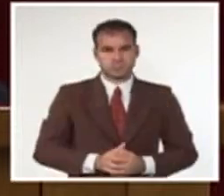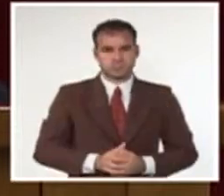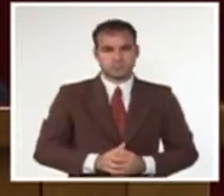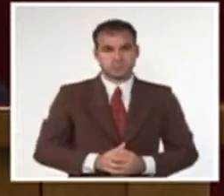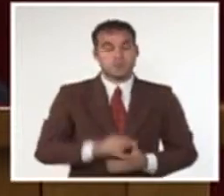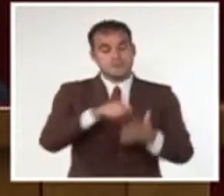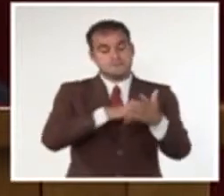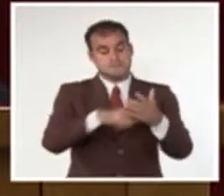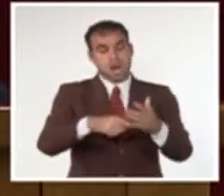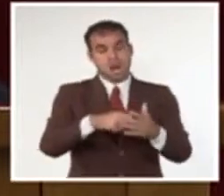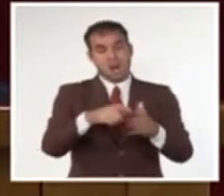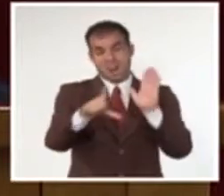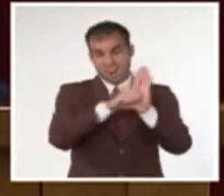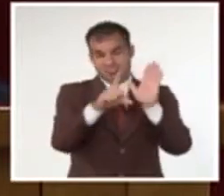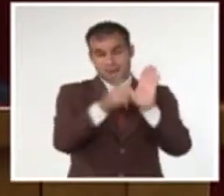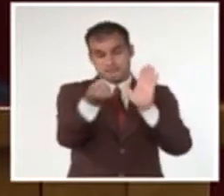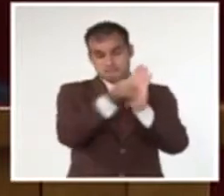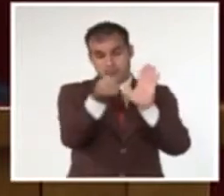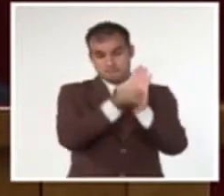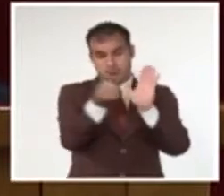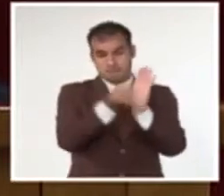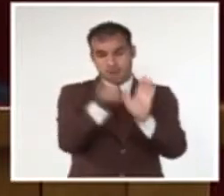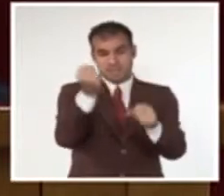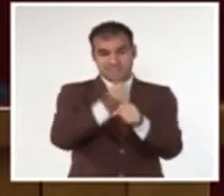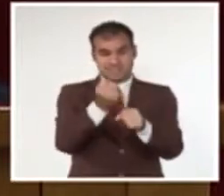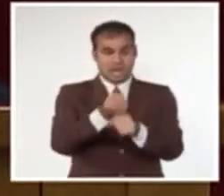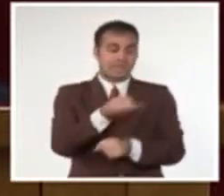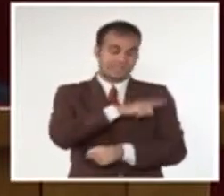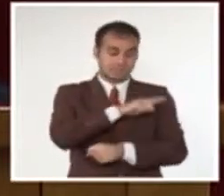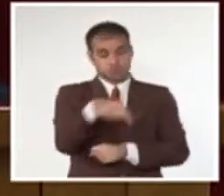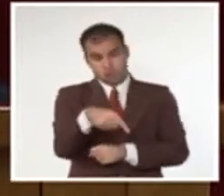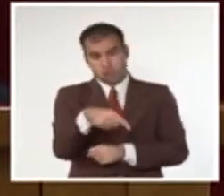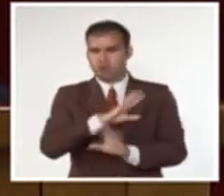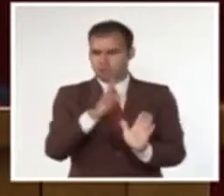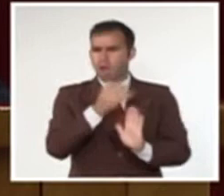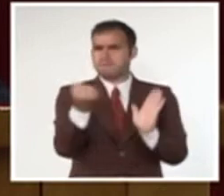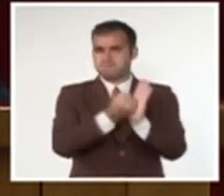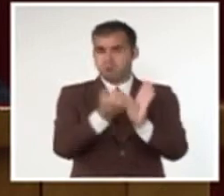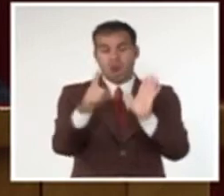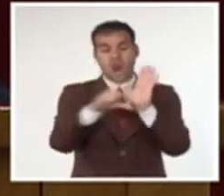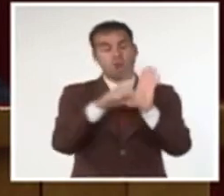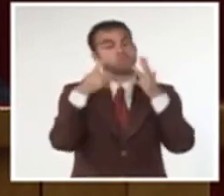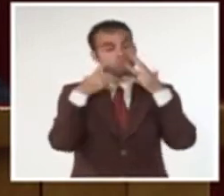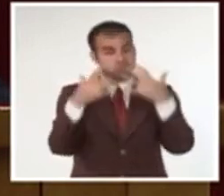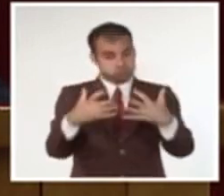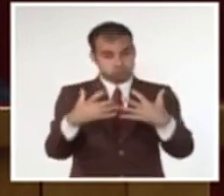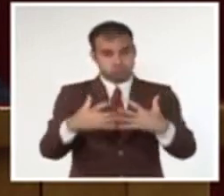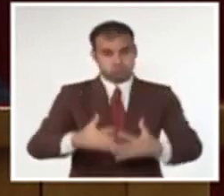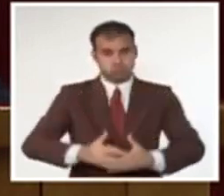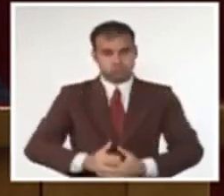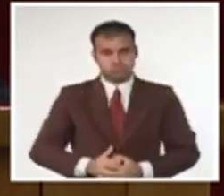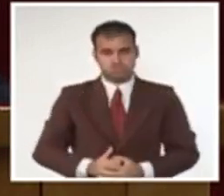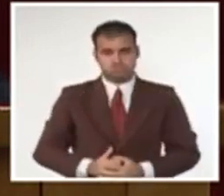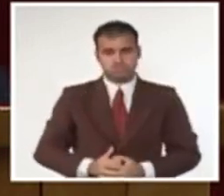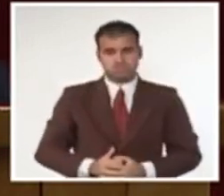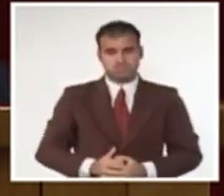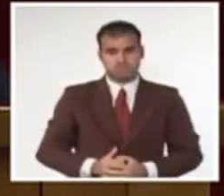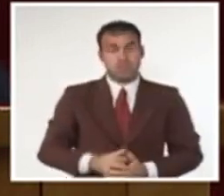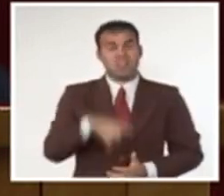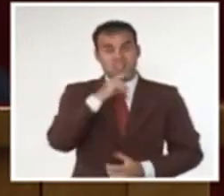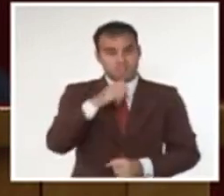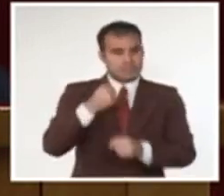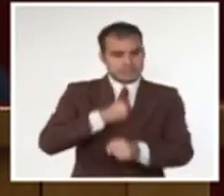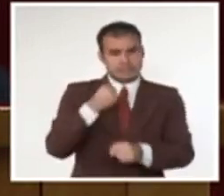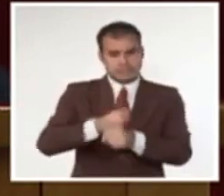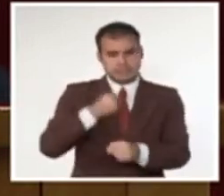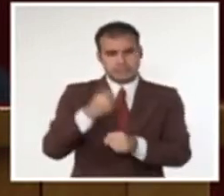Legislativo que nos trazamos durante estos días, hemos aprobado importantes legislaciones en intensas jornadas, como